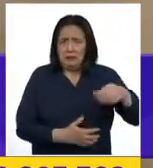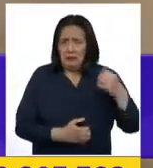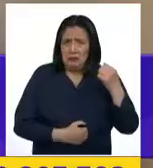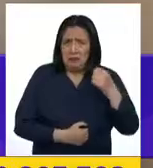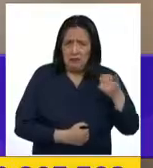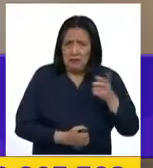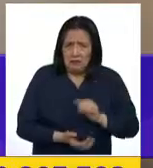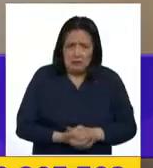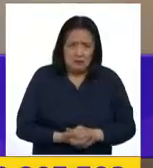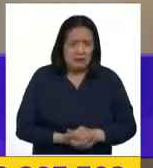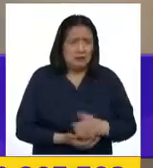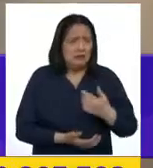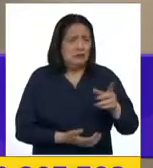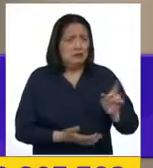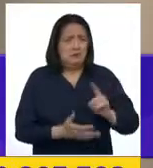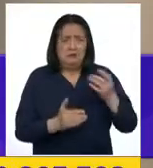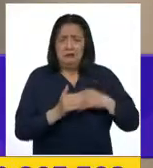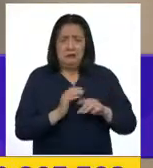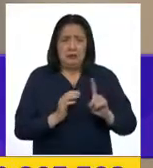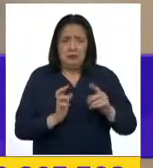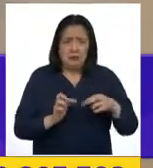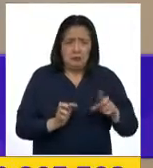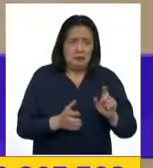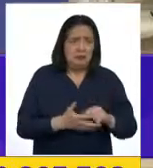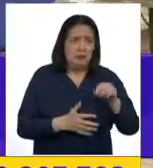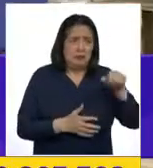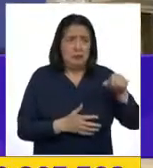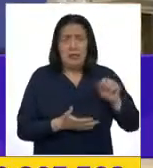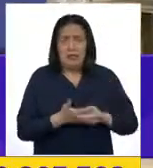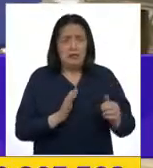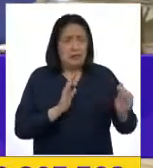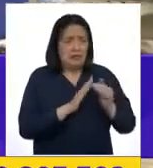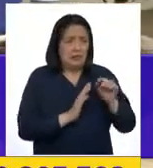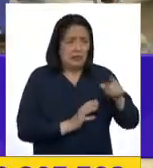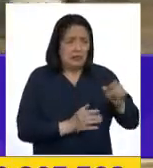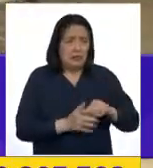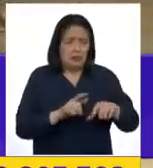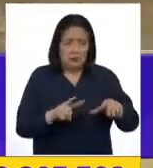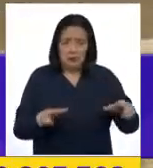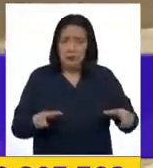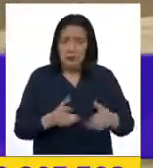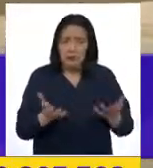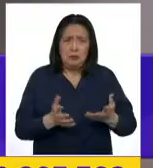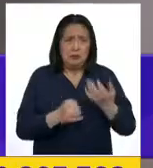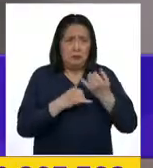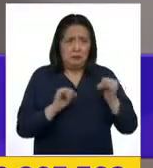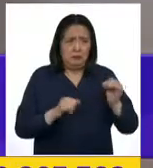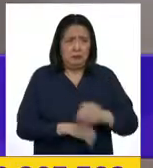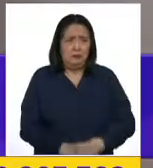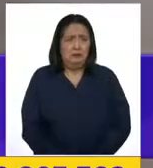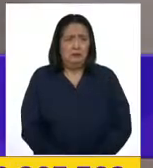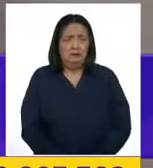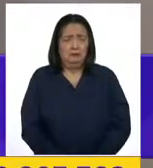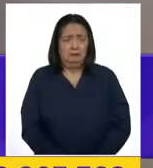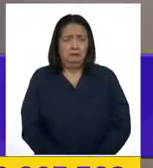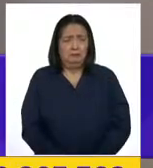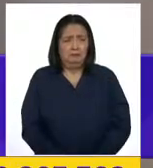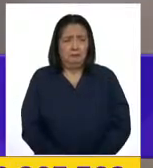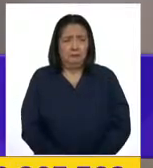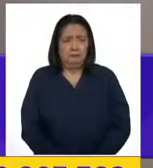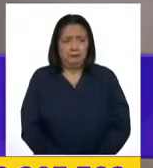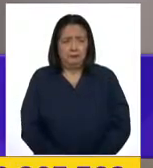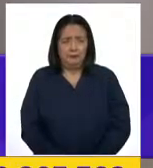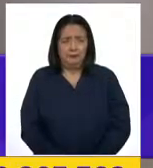se realizaba de manera ilegal en el interior de este domicilio en el distrito de Independencia.